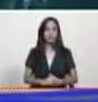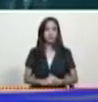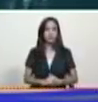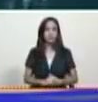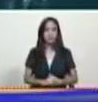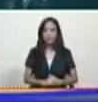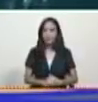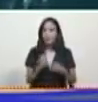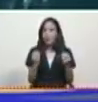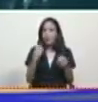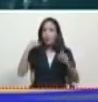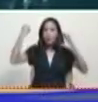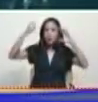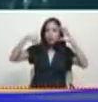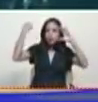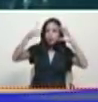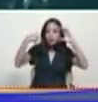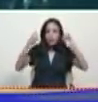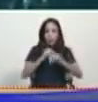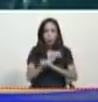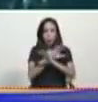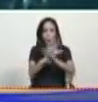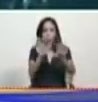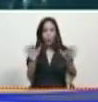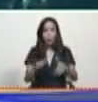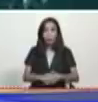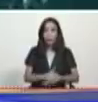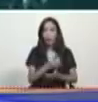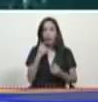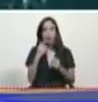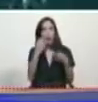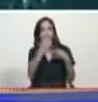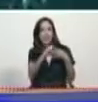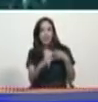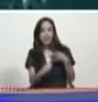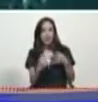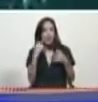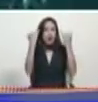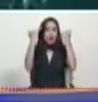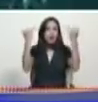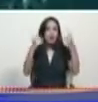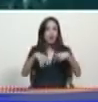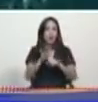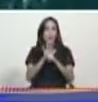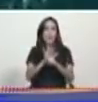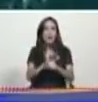La presentación de la estrategia Marca País,